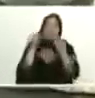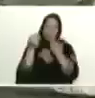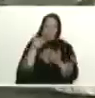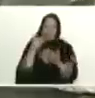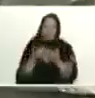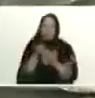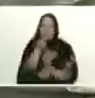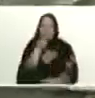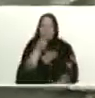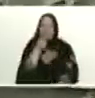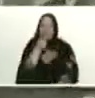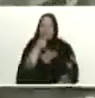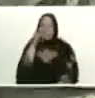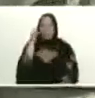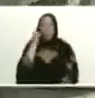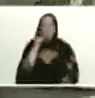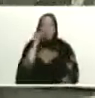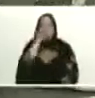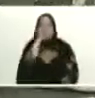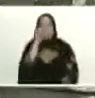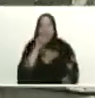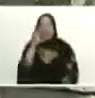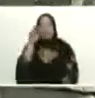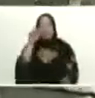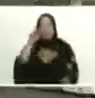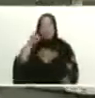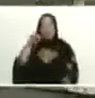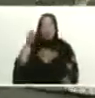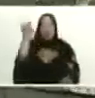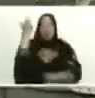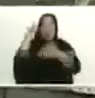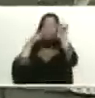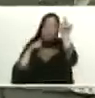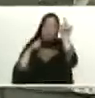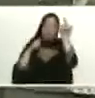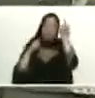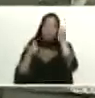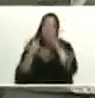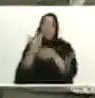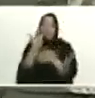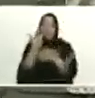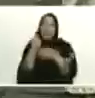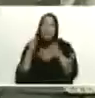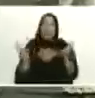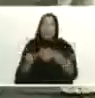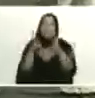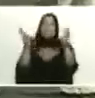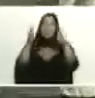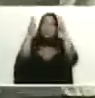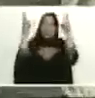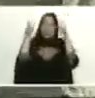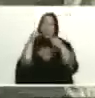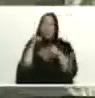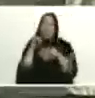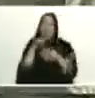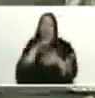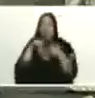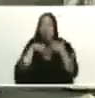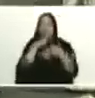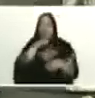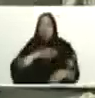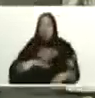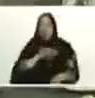qué hermosura. Bolívar, Zamora y Chávez, tres lanzas de batalla, tres lanzas de victoria, nuestras raíces